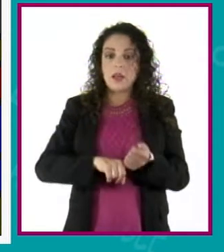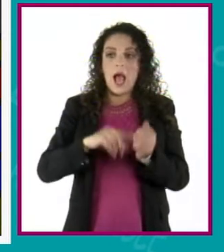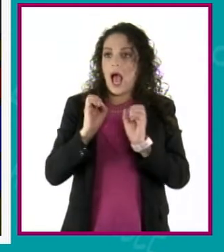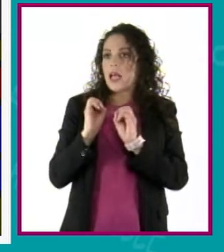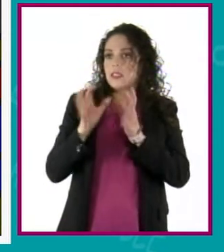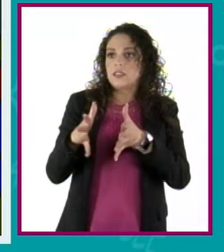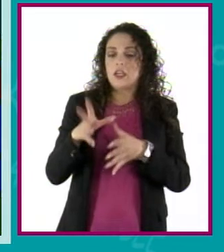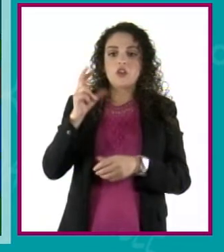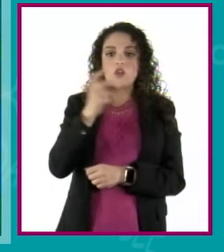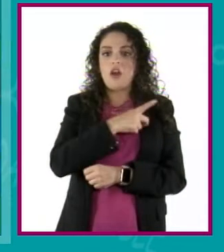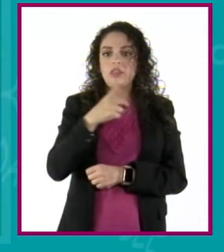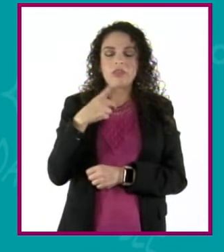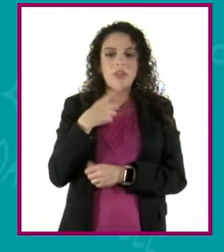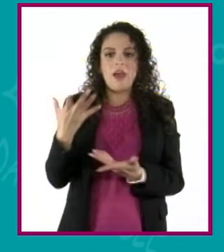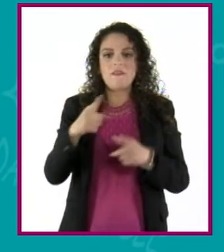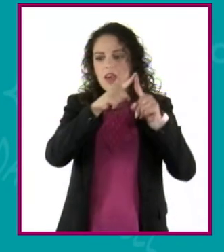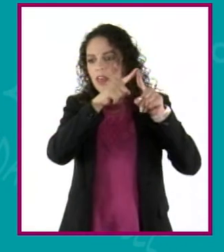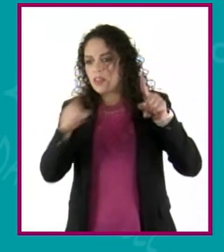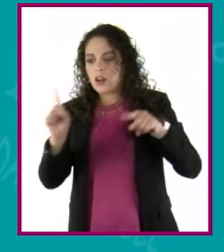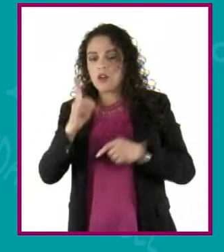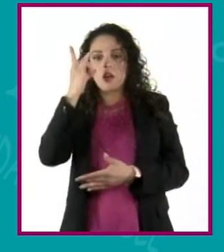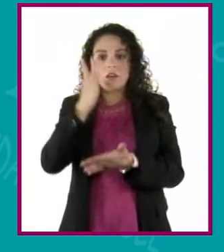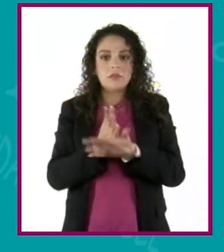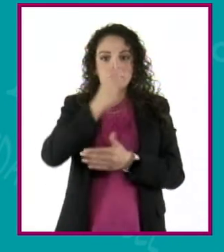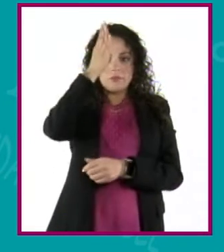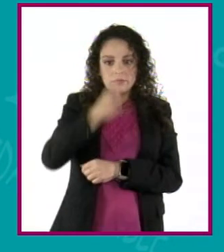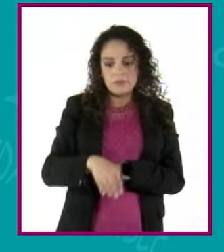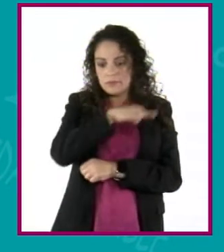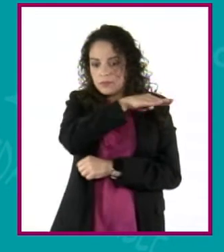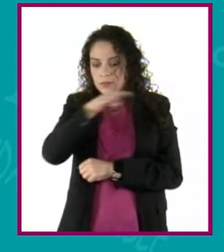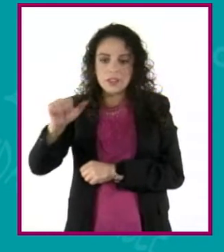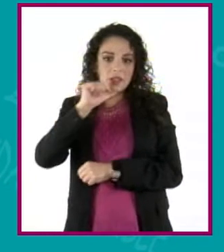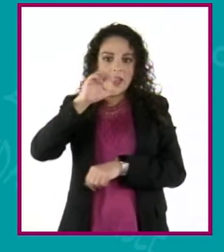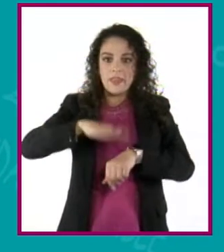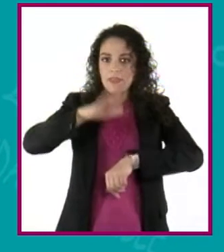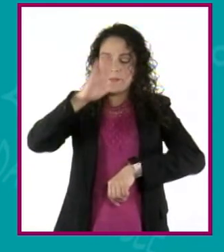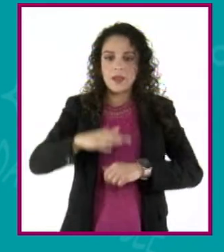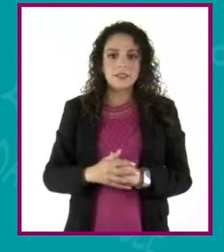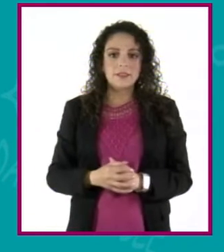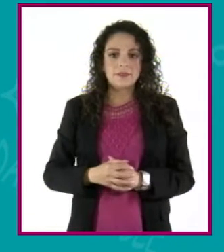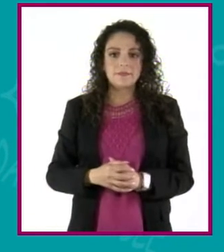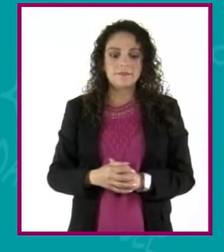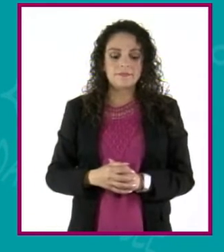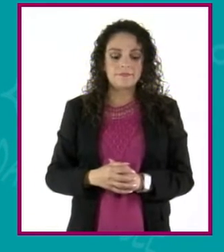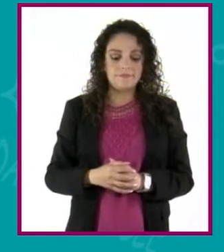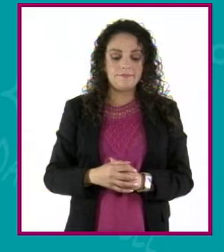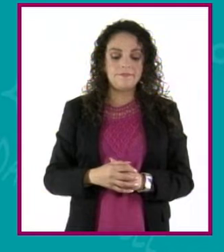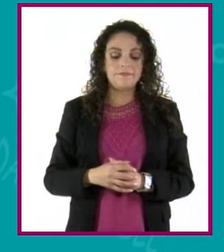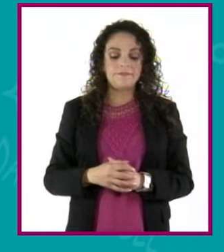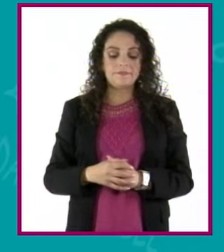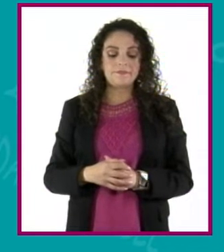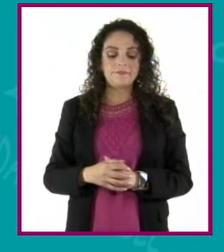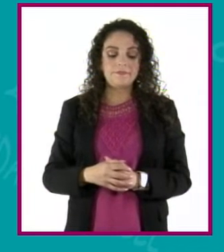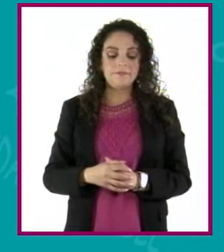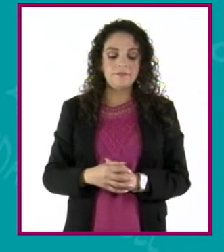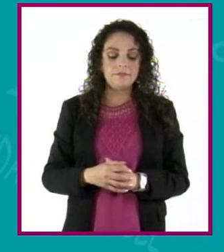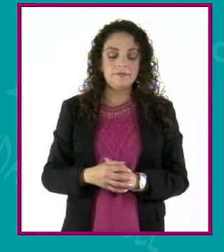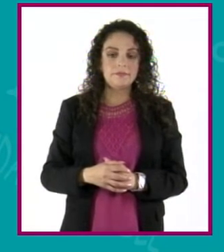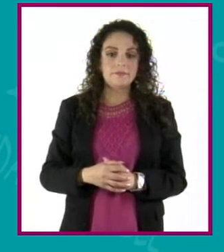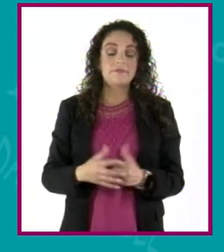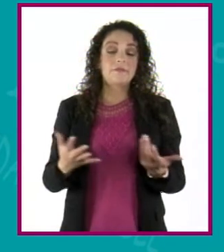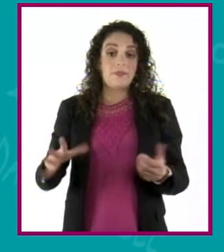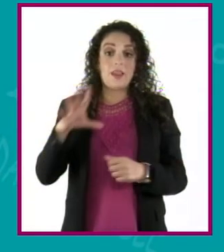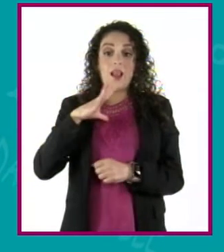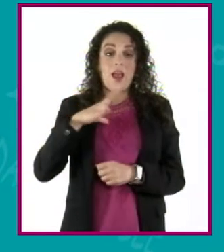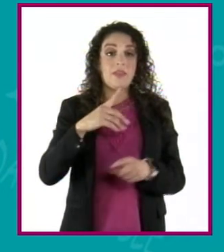sin diagonales, limitadas a la verticalidad y la horizontalidad, y se rehuía de la simetría. Ha